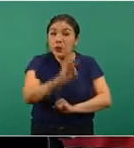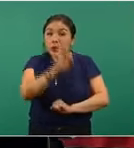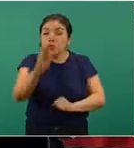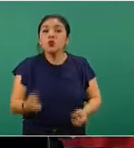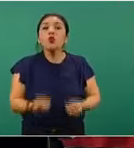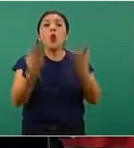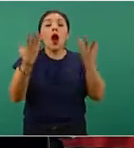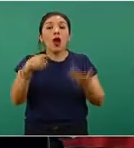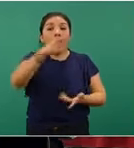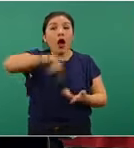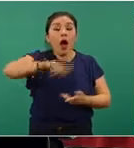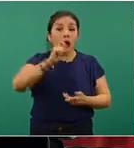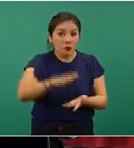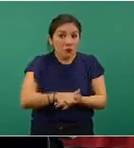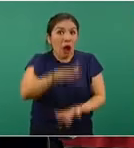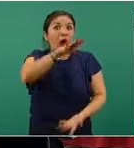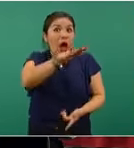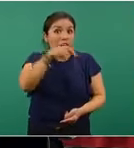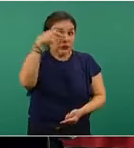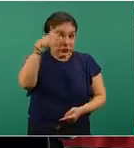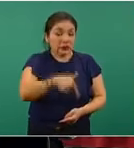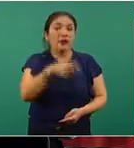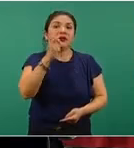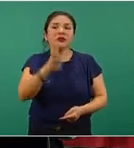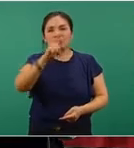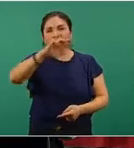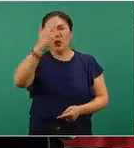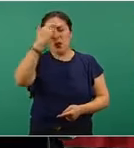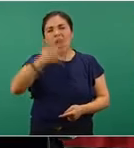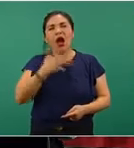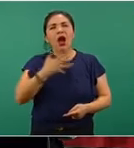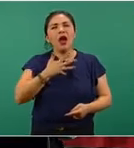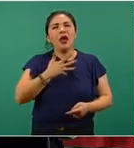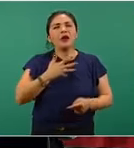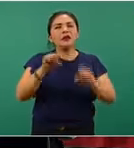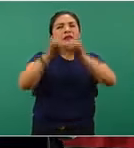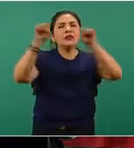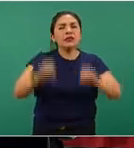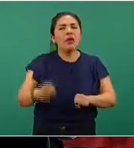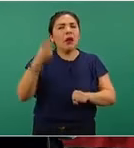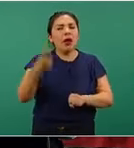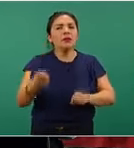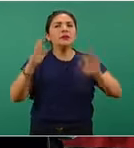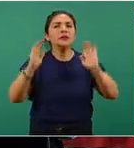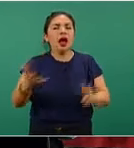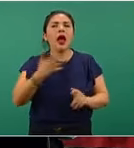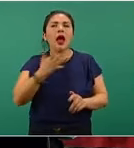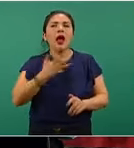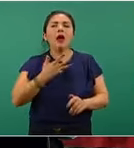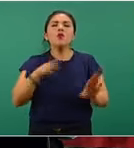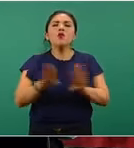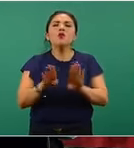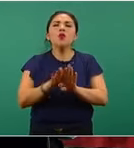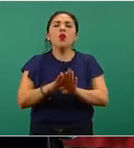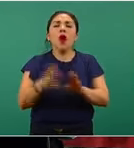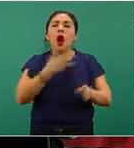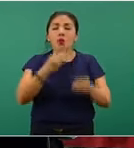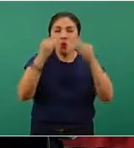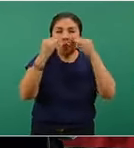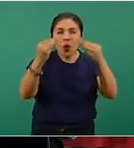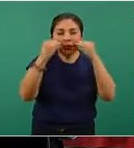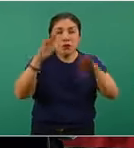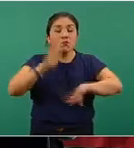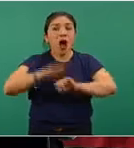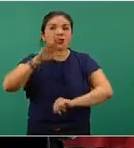una muestra, que son la gran mayoría? Recuerden que tenemos un sistema que ha tenido muestras en más